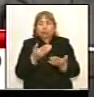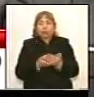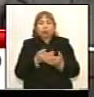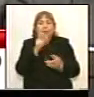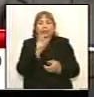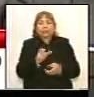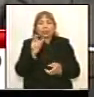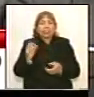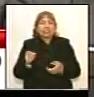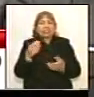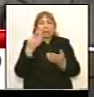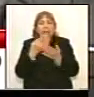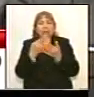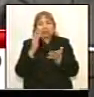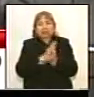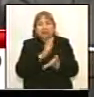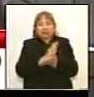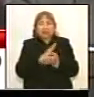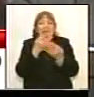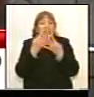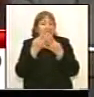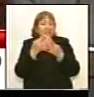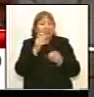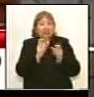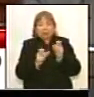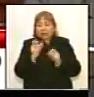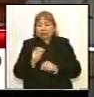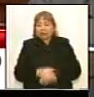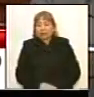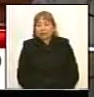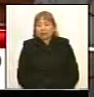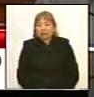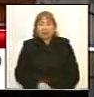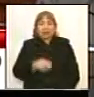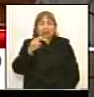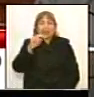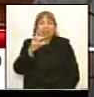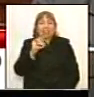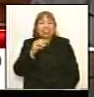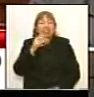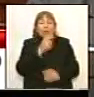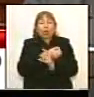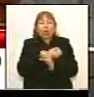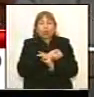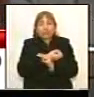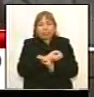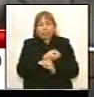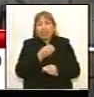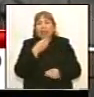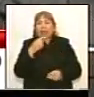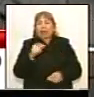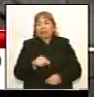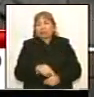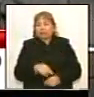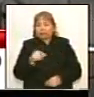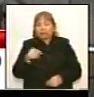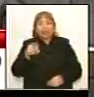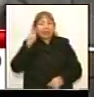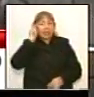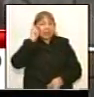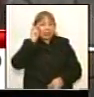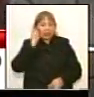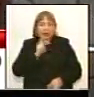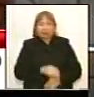procesa Runacuna, juicio pica Runacuna, Nadín, Ollanta, Keiko